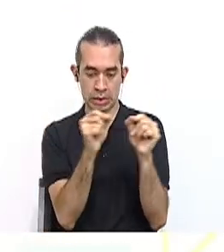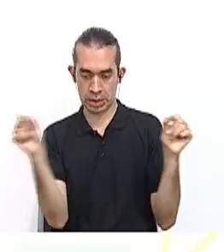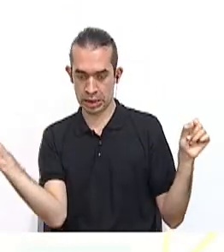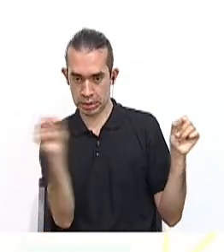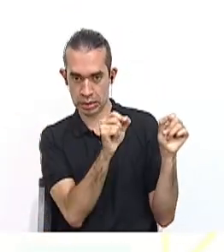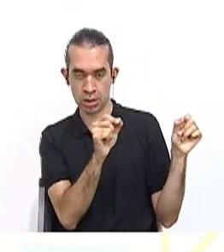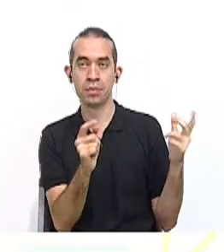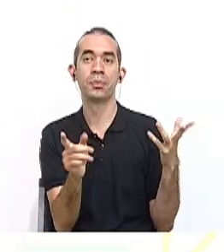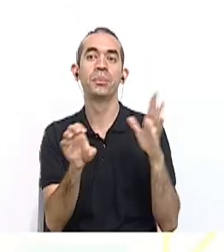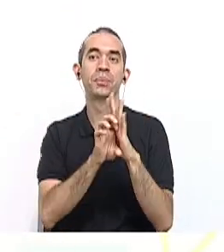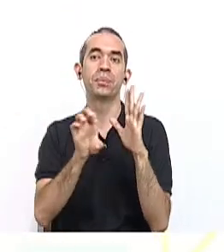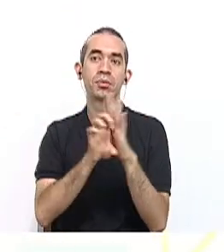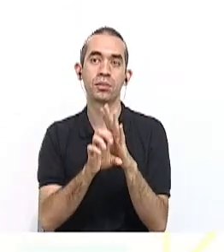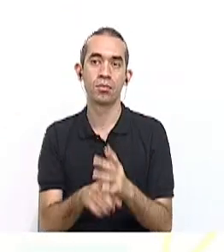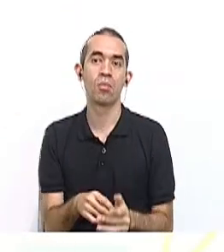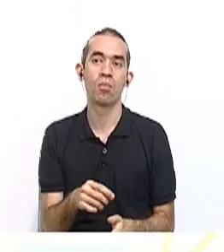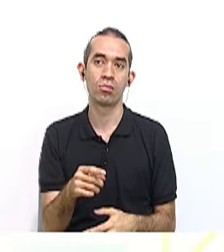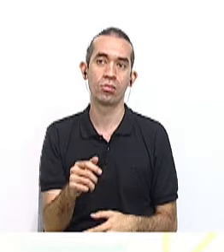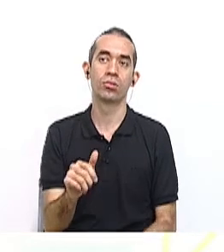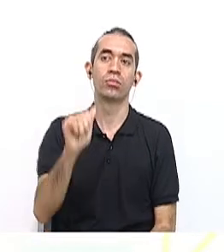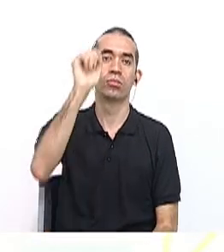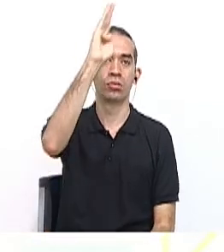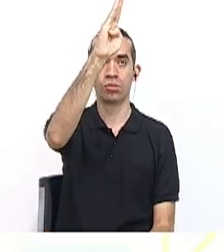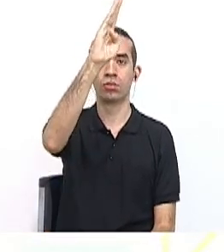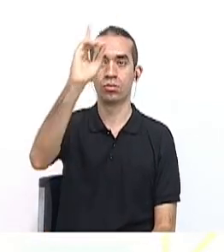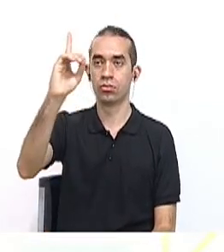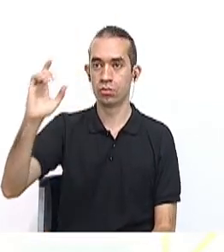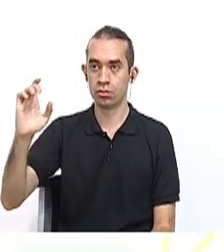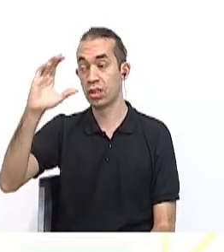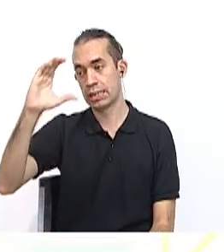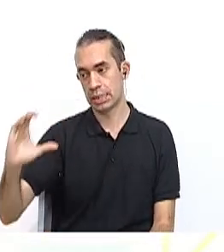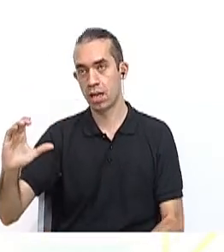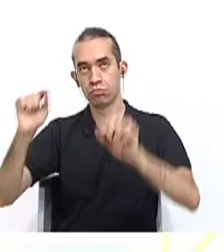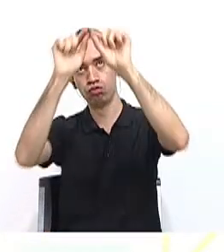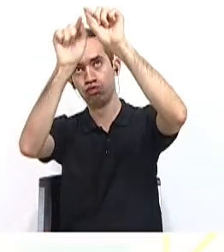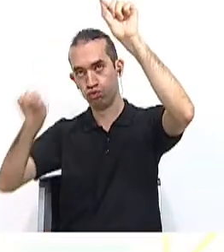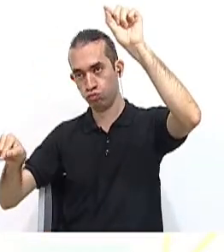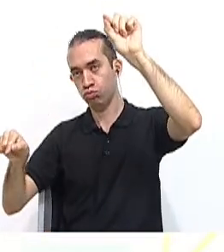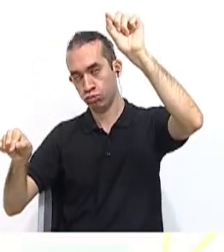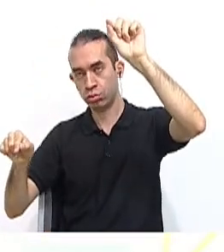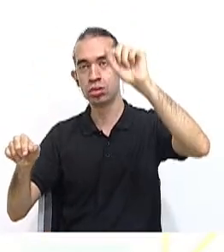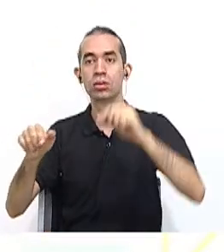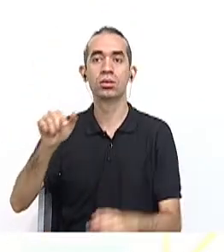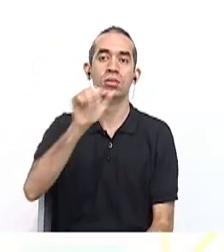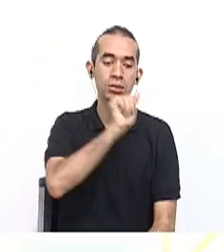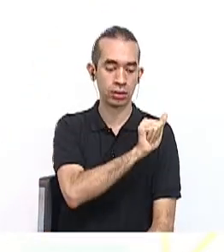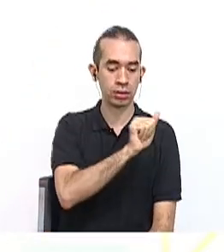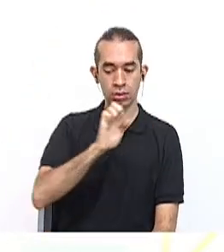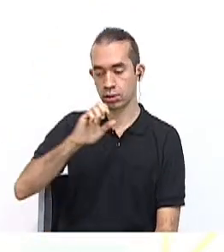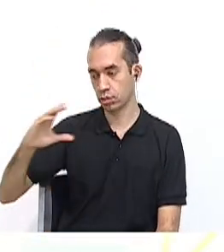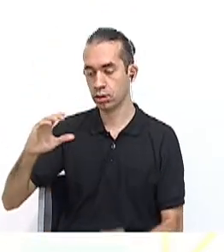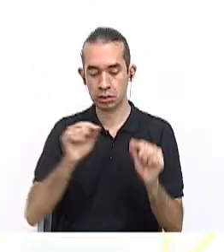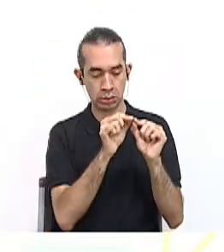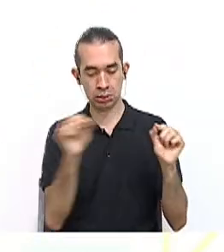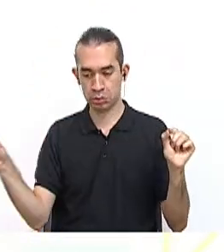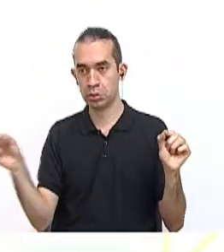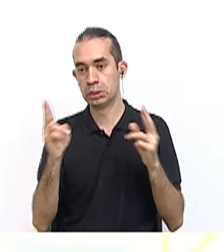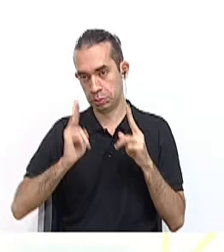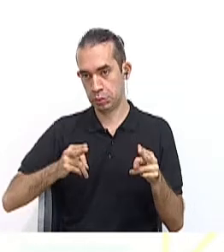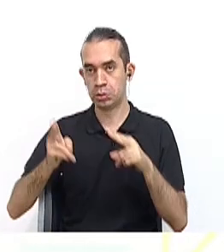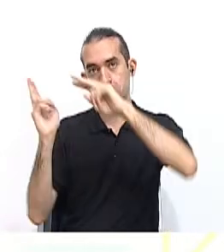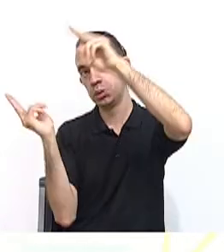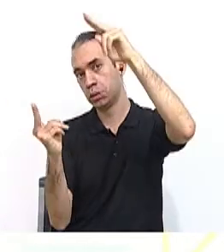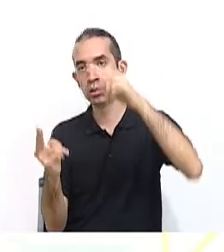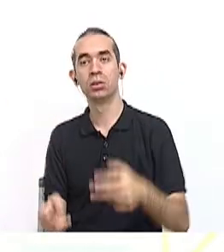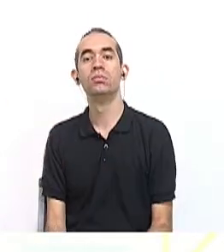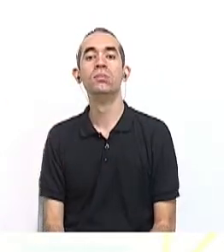alineados. Por ejemplo, son colineales los puntos B, D, C y los puntos A, E, C. También